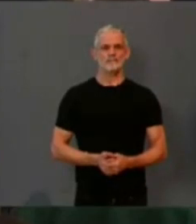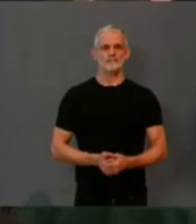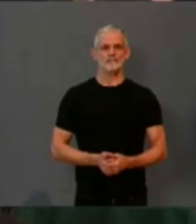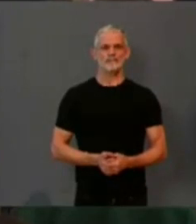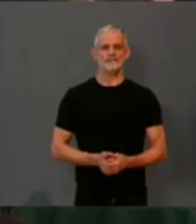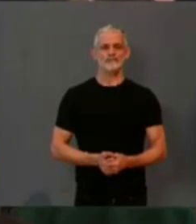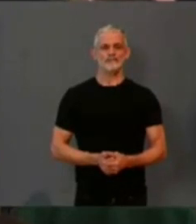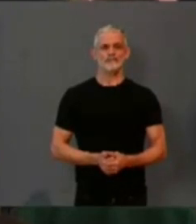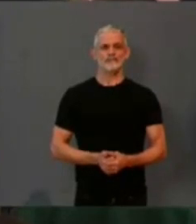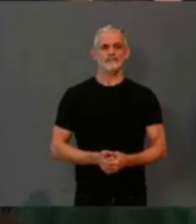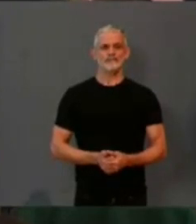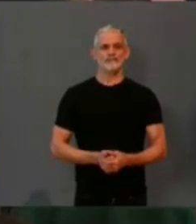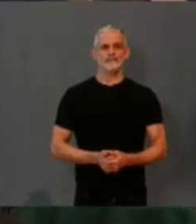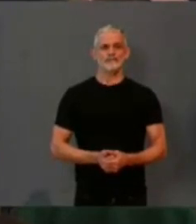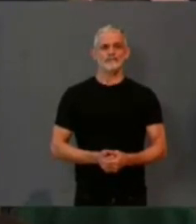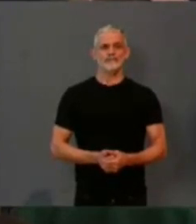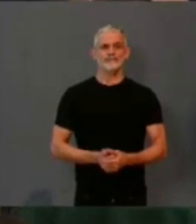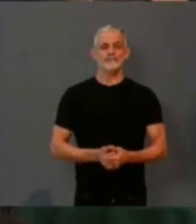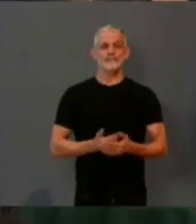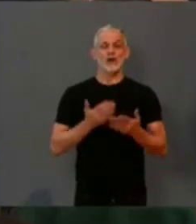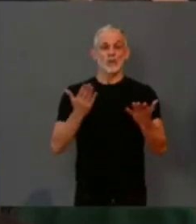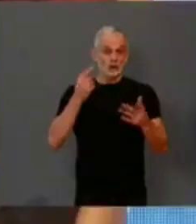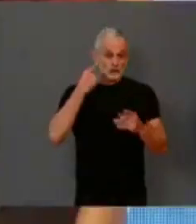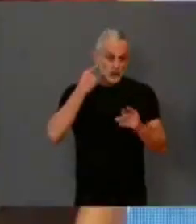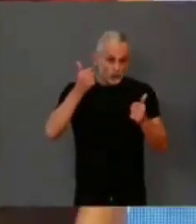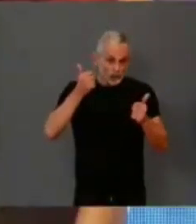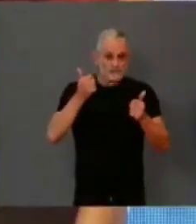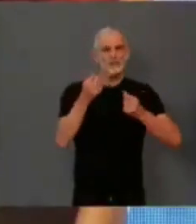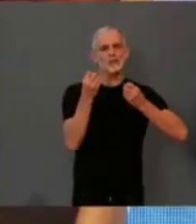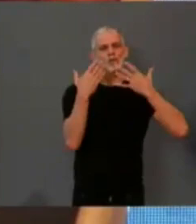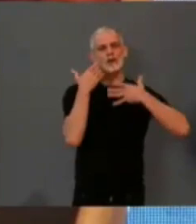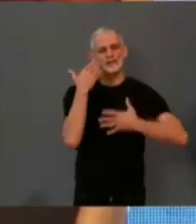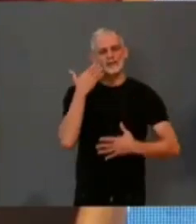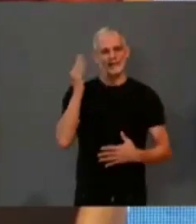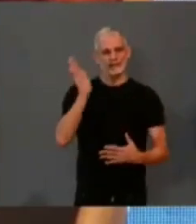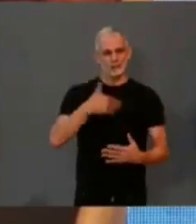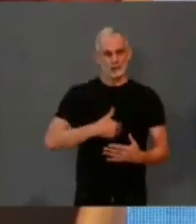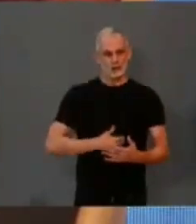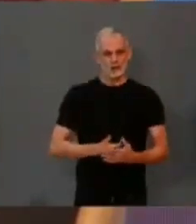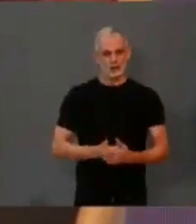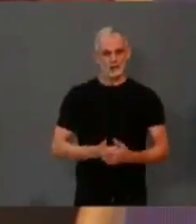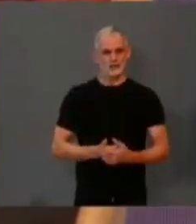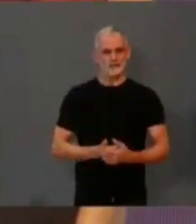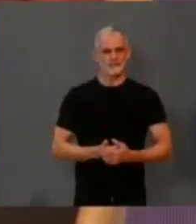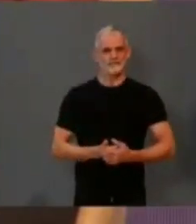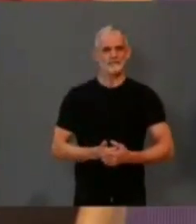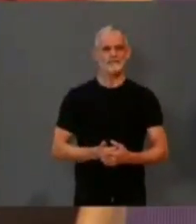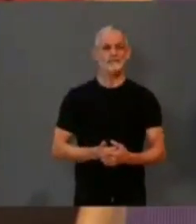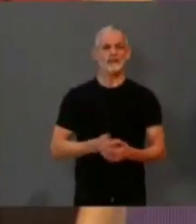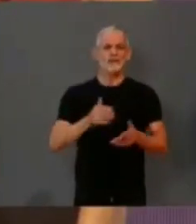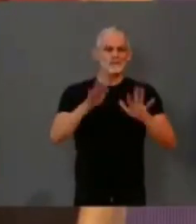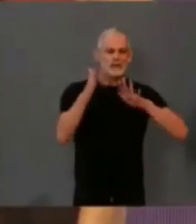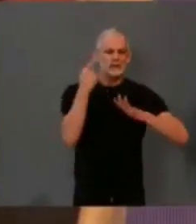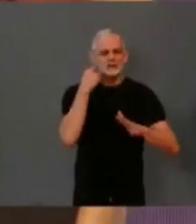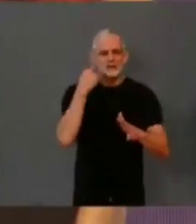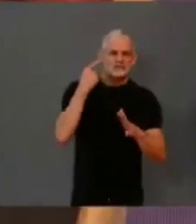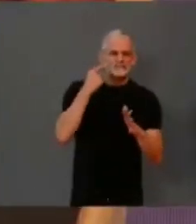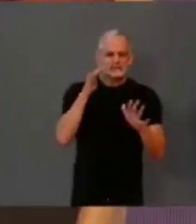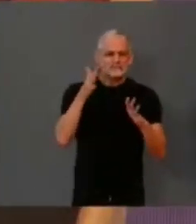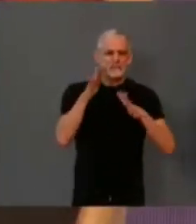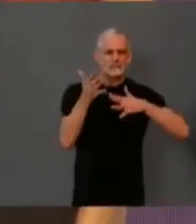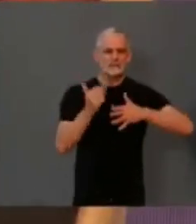Bueno me escuchan Sí buenas tardes Sí se escucha Yo nada más o menos no pero bueno